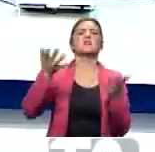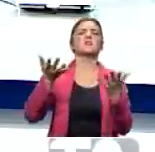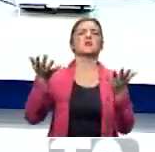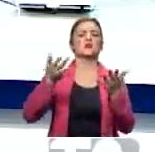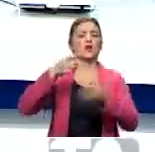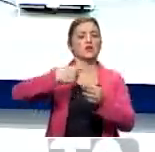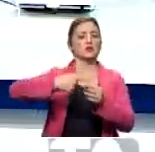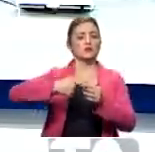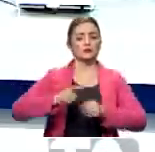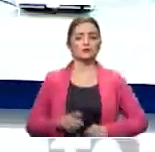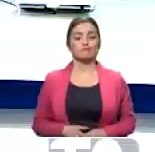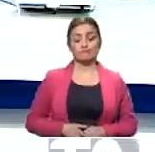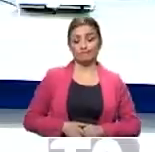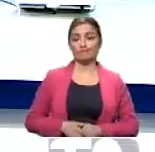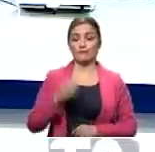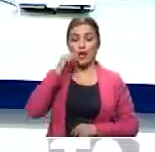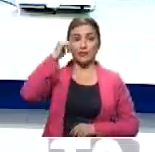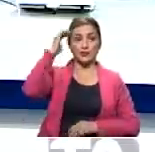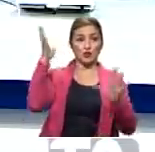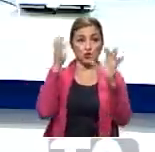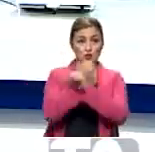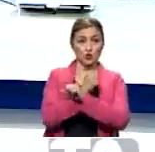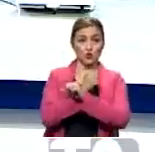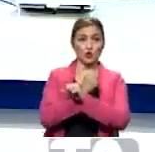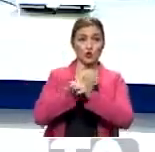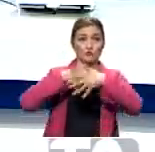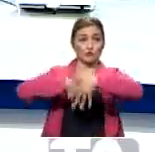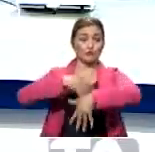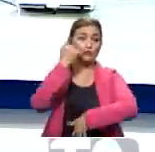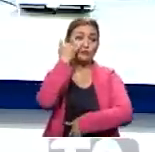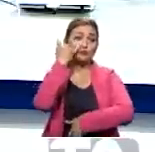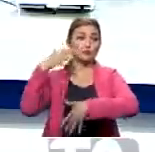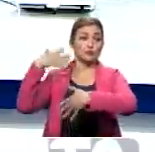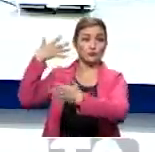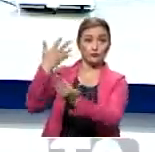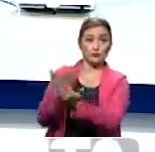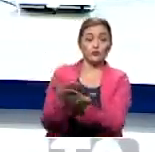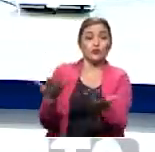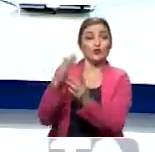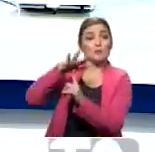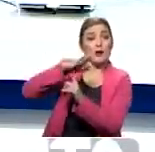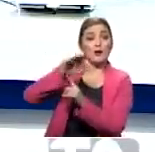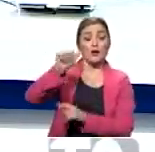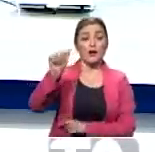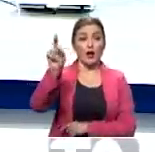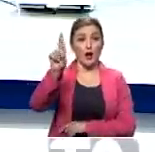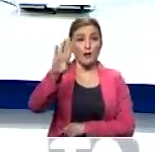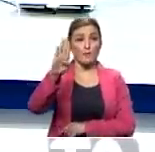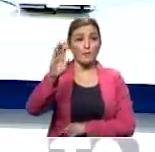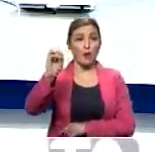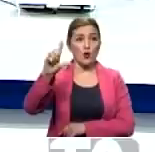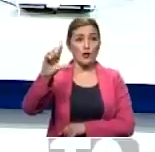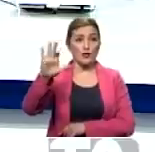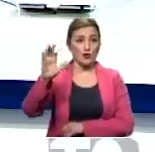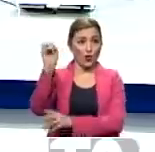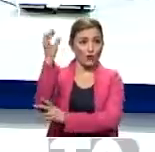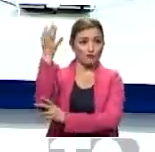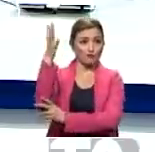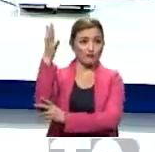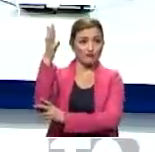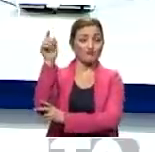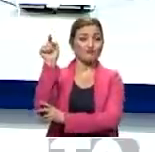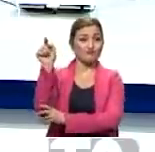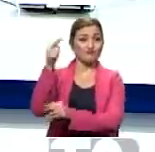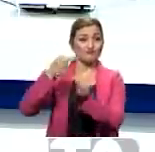Les contamos, la marcha indígena llegó anoche al Parque El Arbolito en Quito. Así es, y un grupo que se dijo es